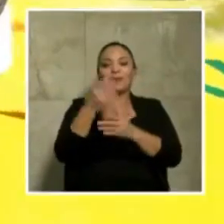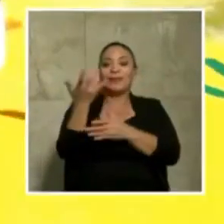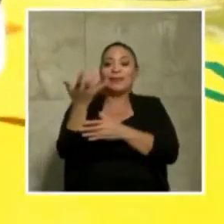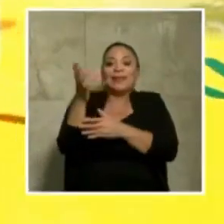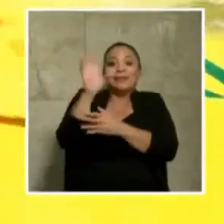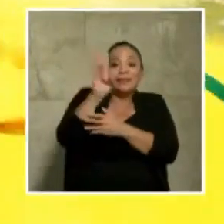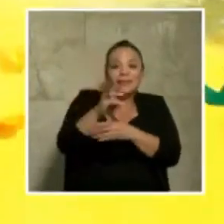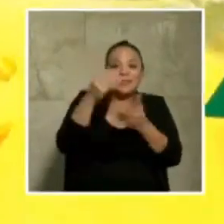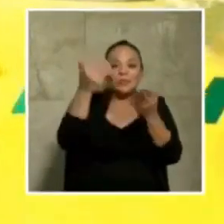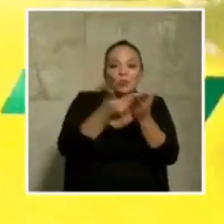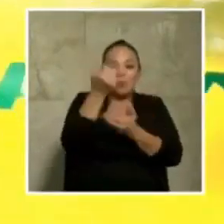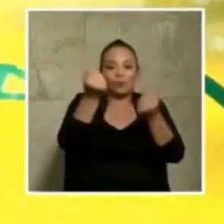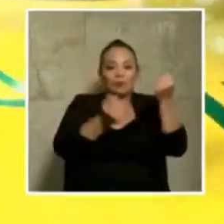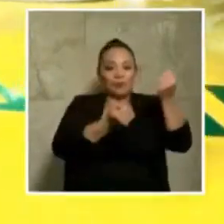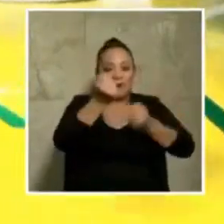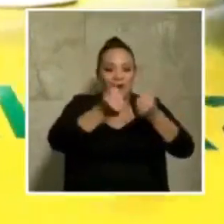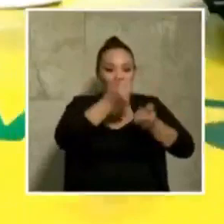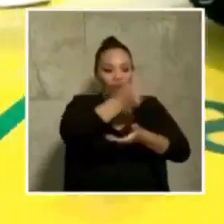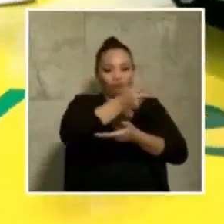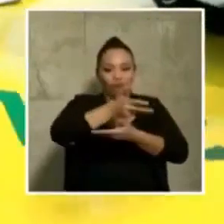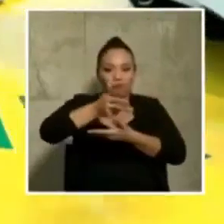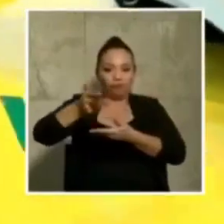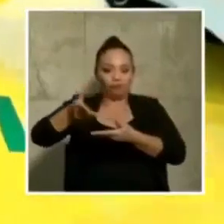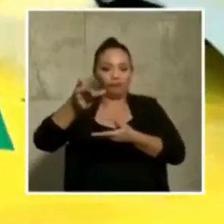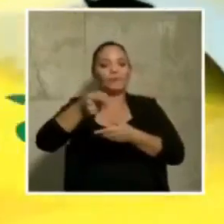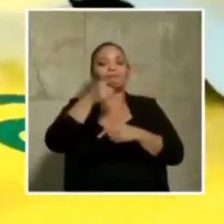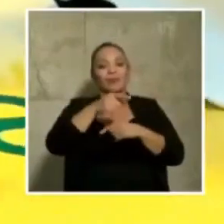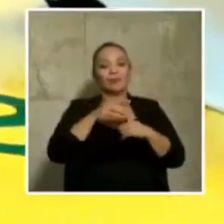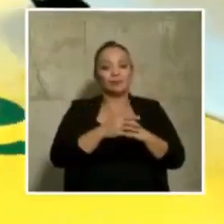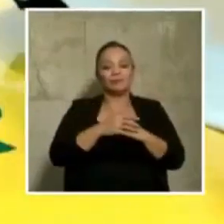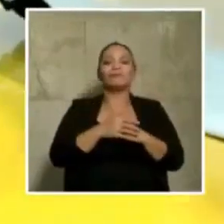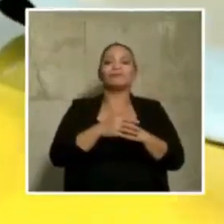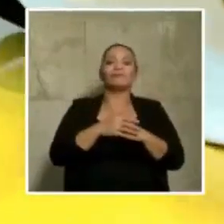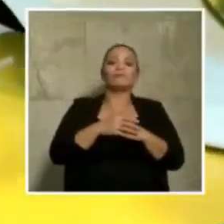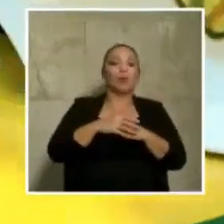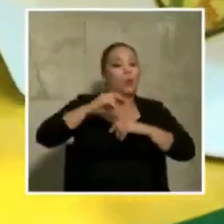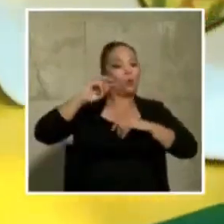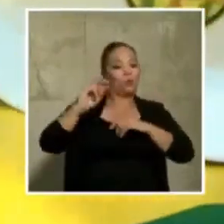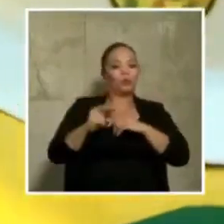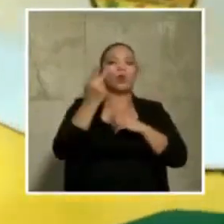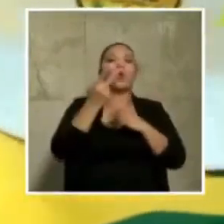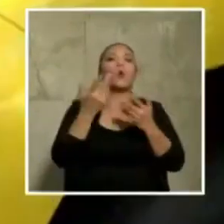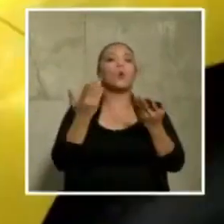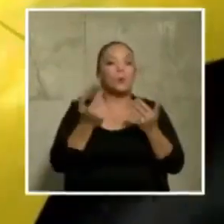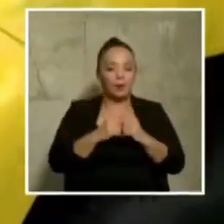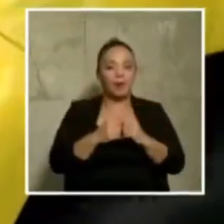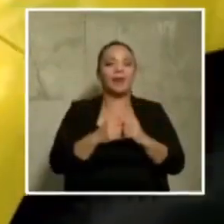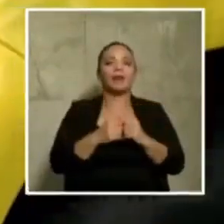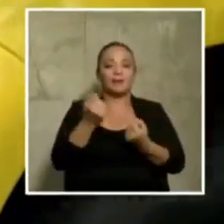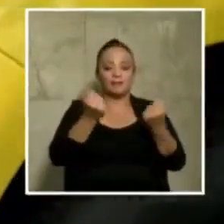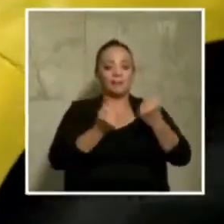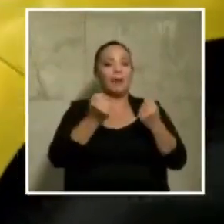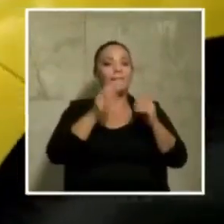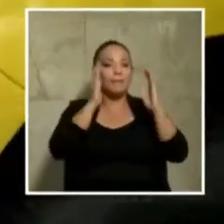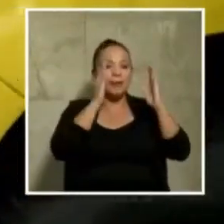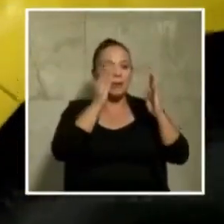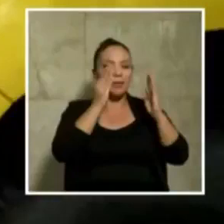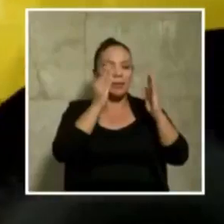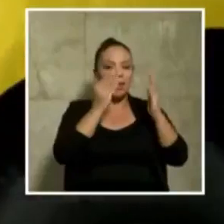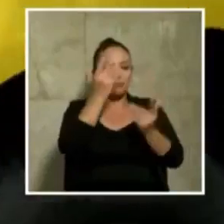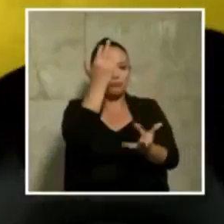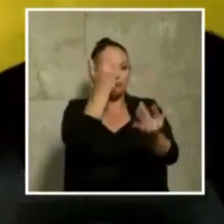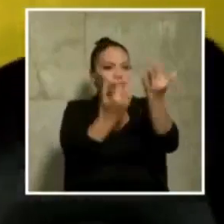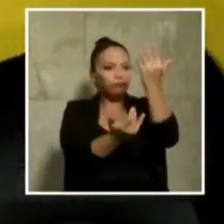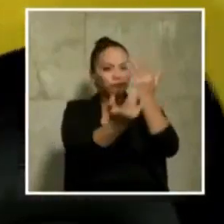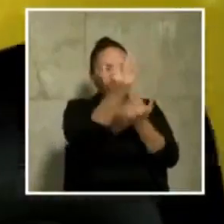unidades nuevas que vienen a doblar, más o menos, o casi doblar, las unidades que tenemos de atención de incendios forestales. Pasamos